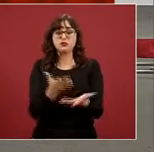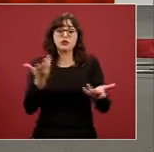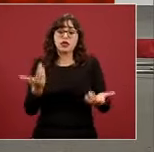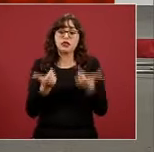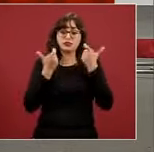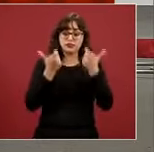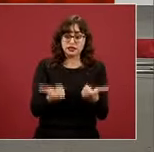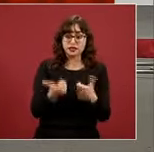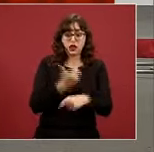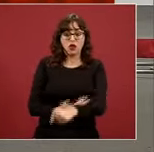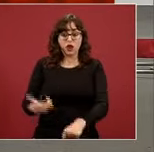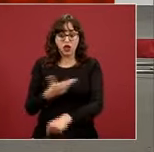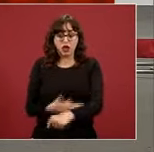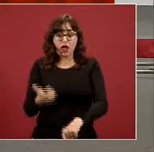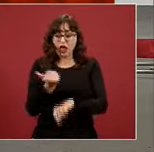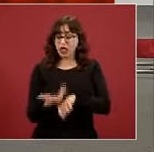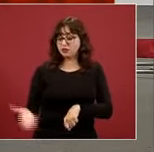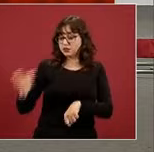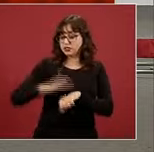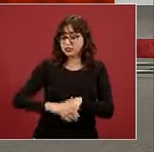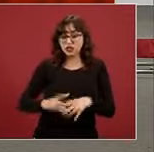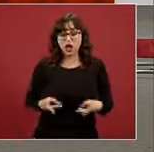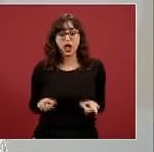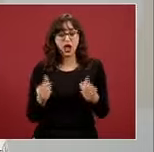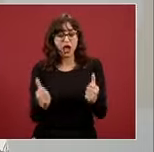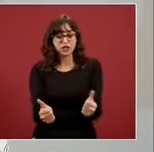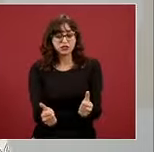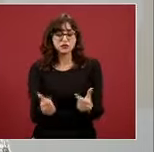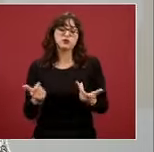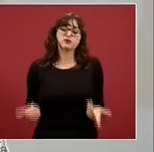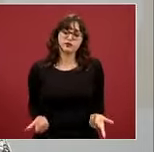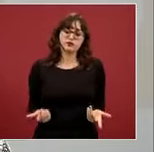administración e inversión de todos los fondos de la CIS pues